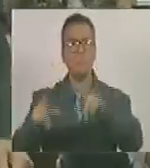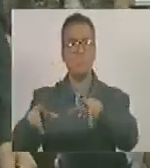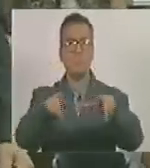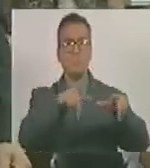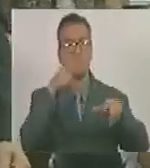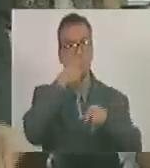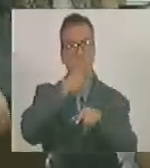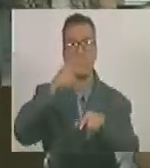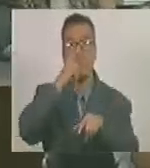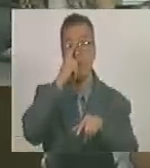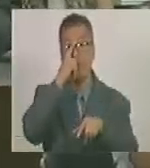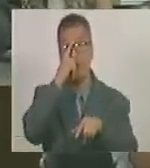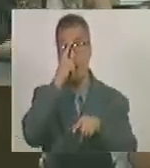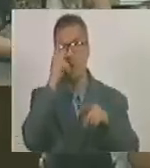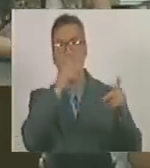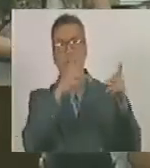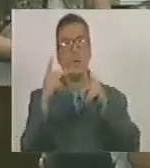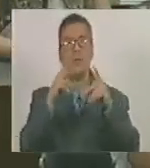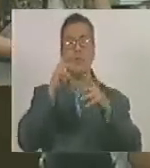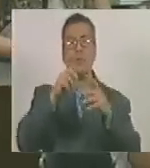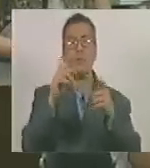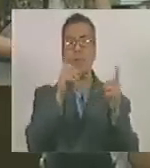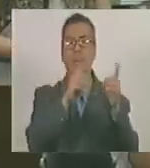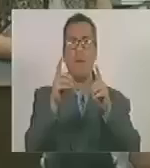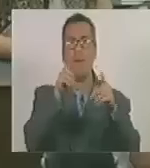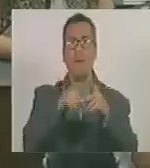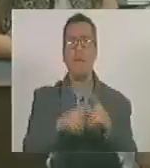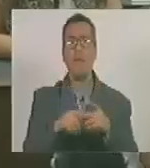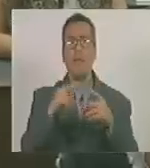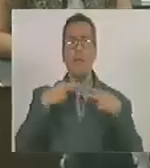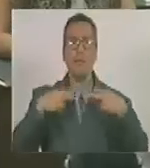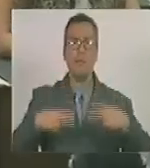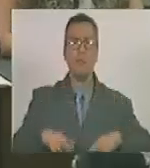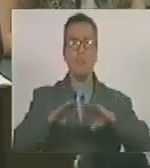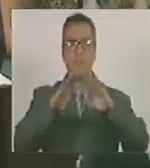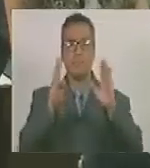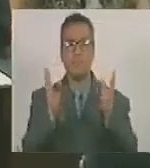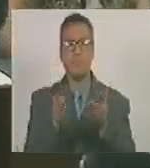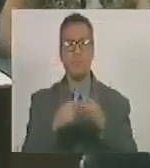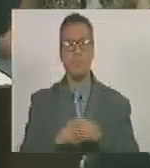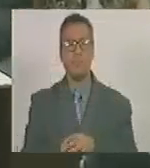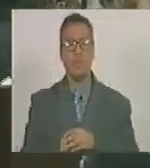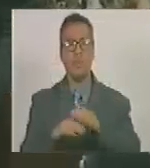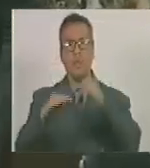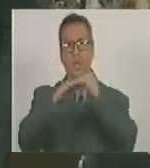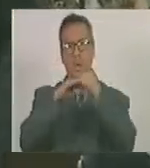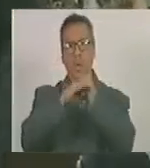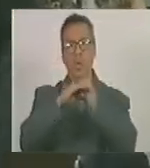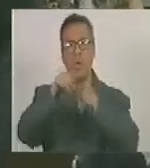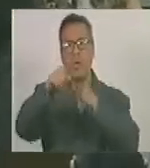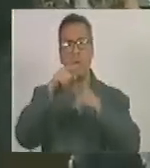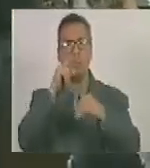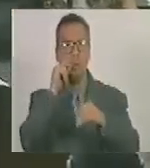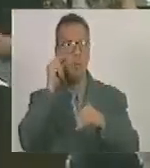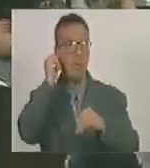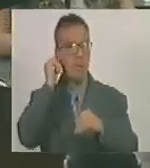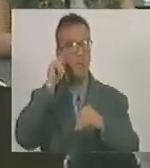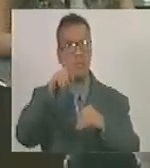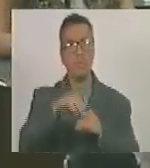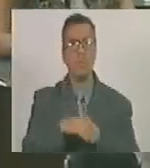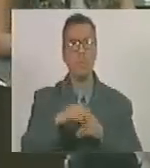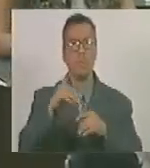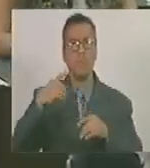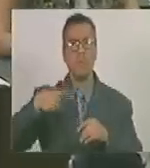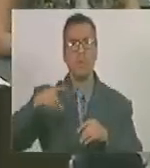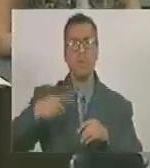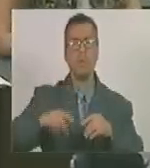los pueblos, se está discutiendo el tema de la vida del planeta, de la igualdad de género, del derecho